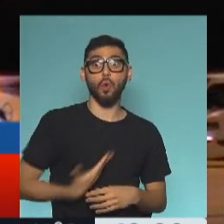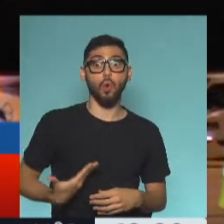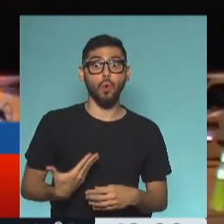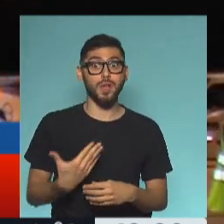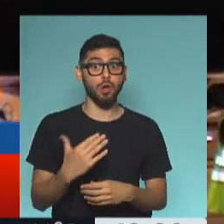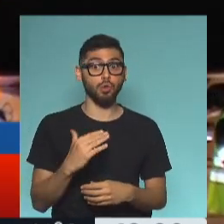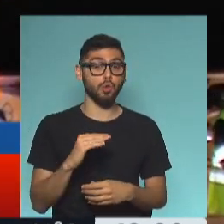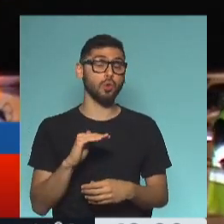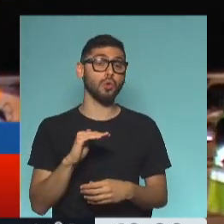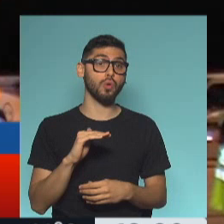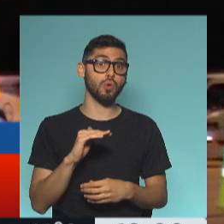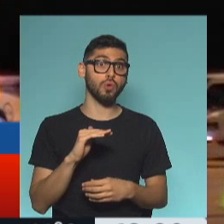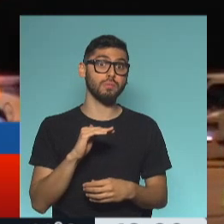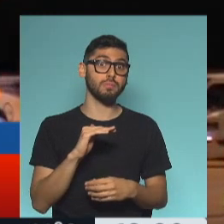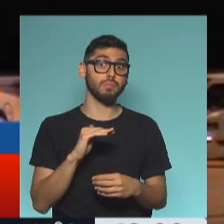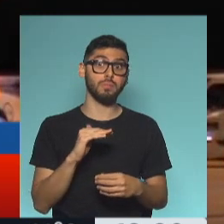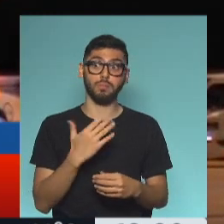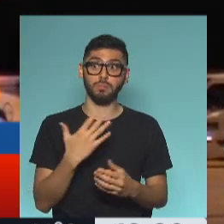esperanzado,